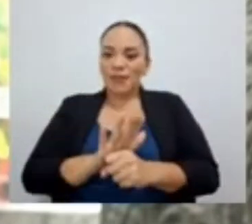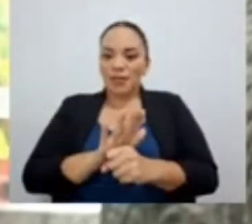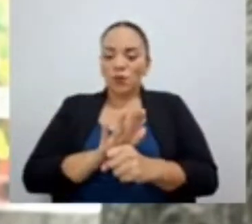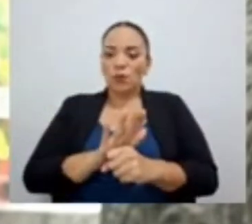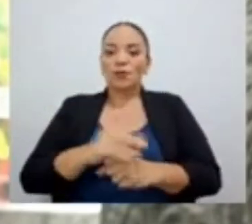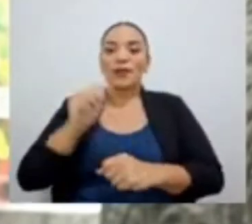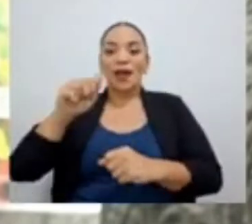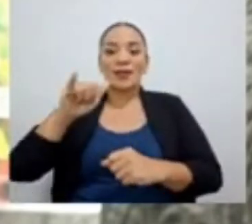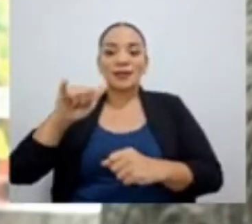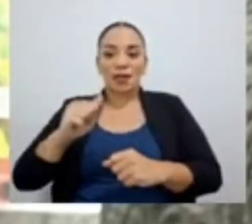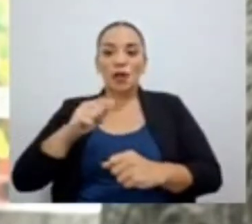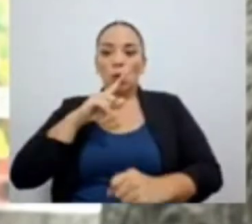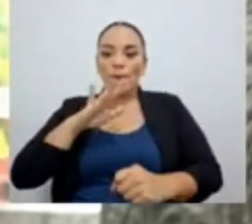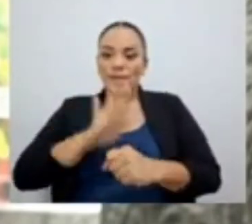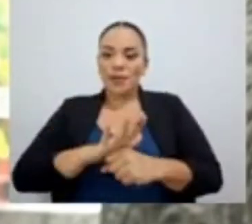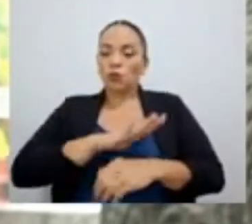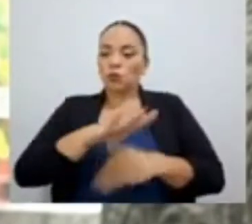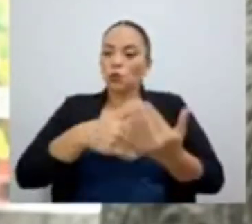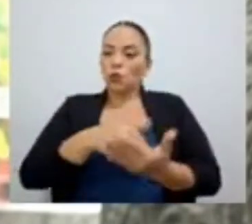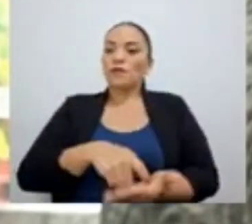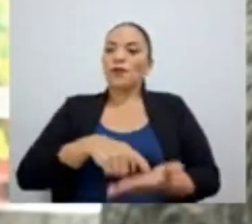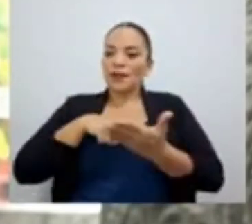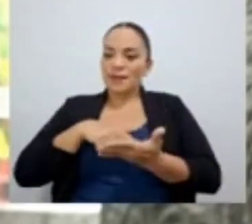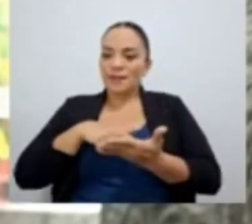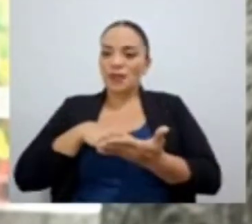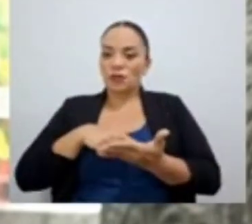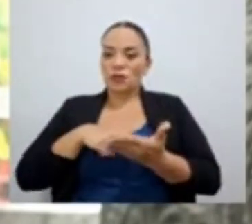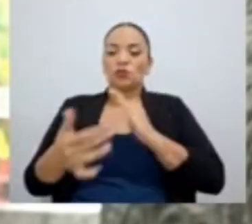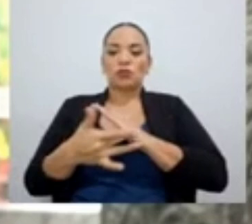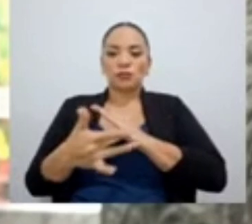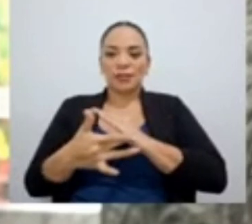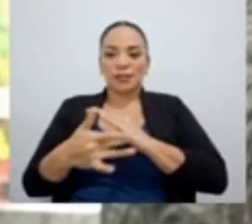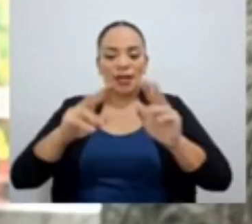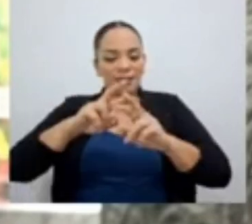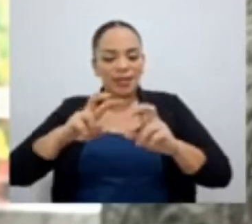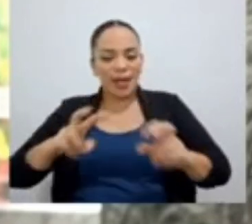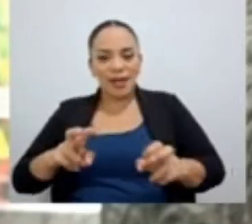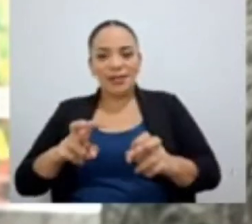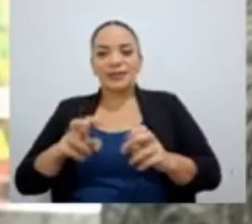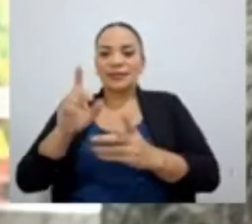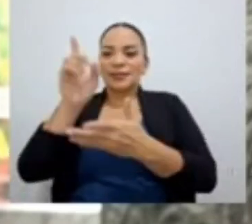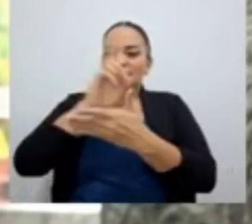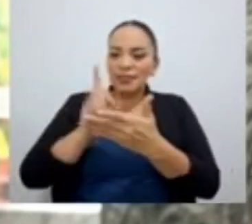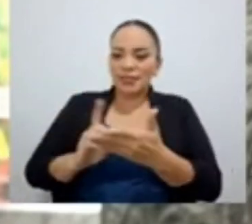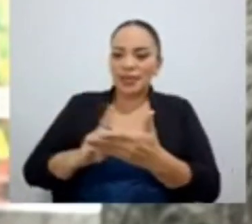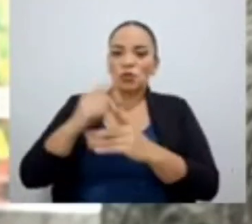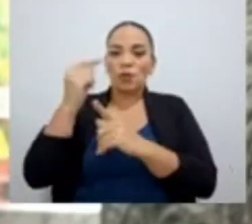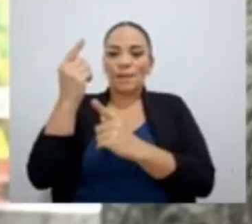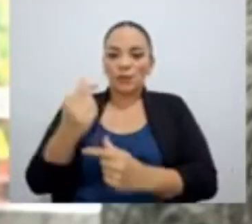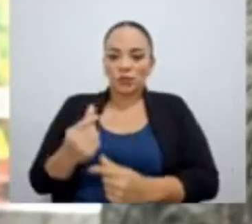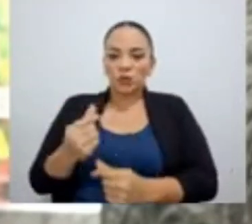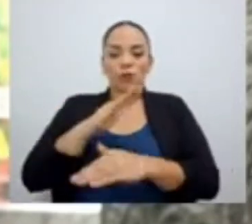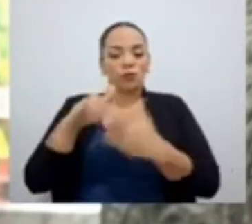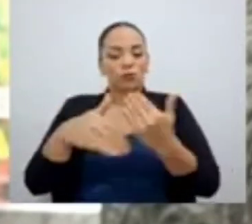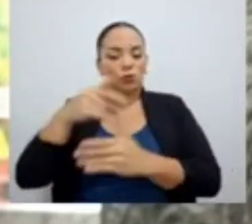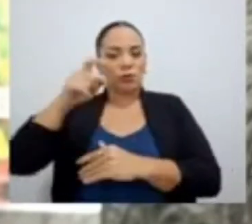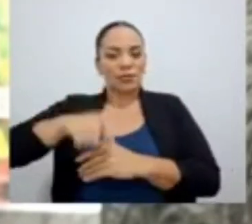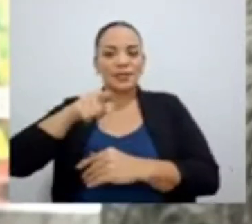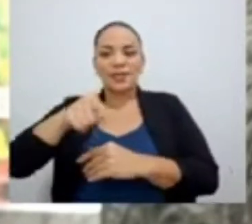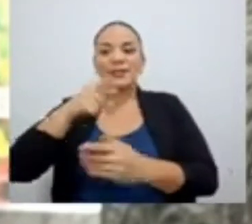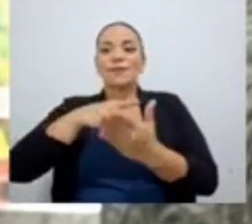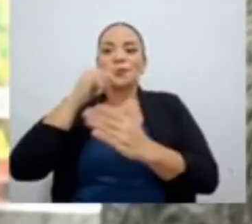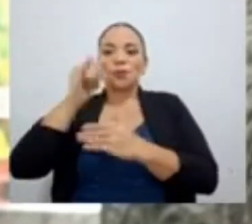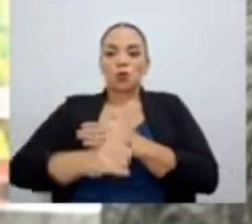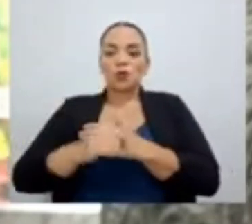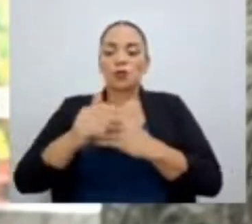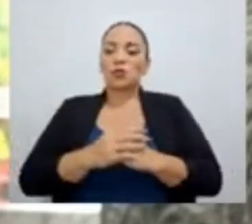la AIA, con los requerimientos técnicos, los análisis de diseño y además de eso el presupuesto que requieren las obras que tiene que